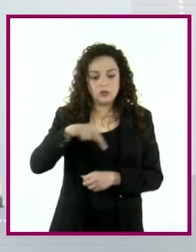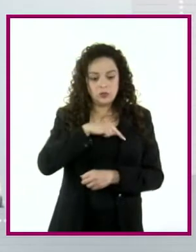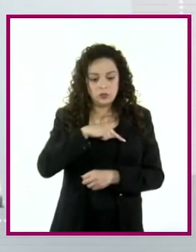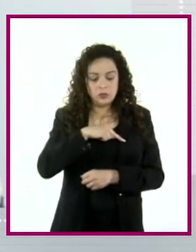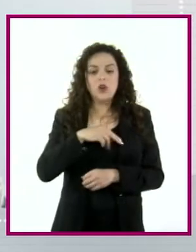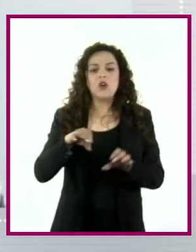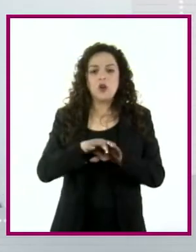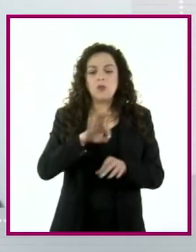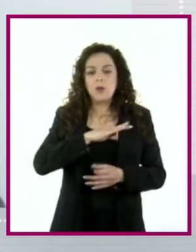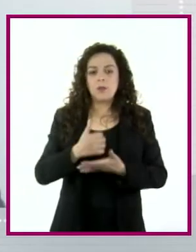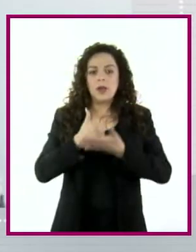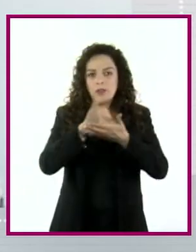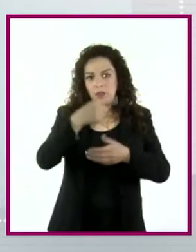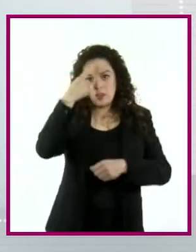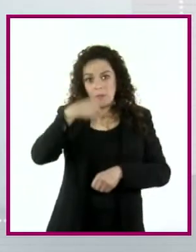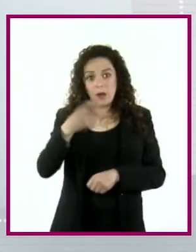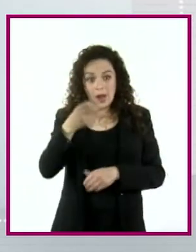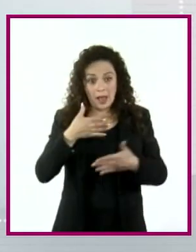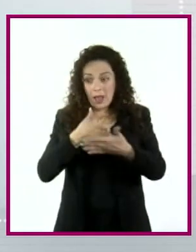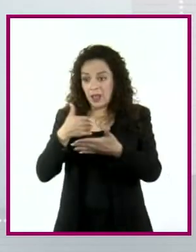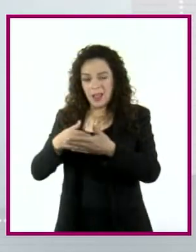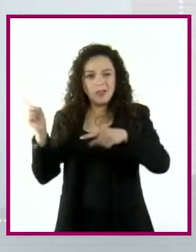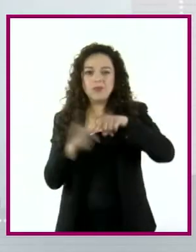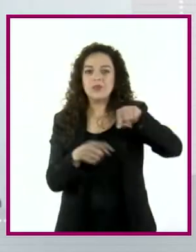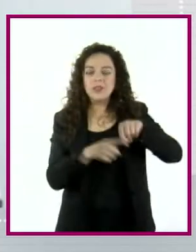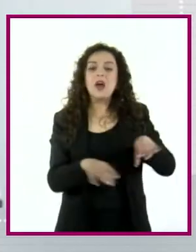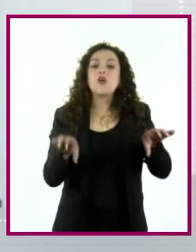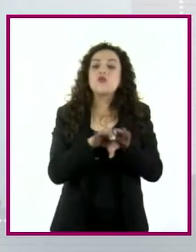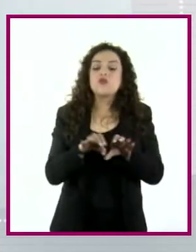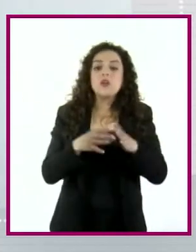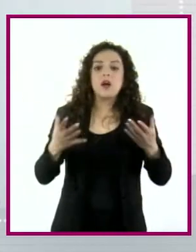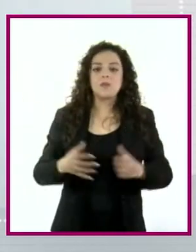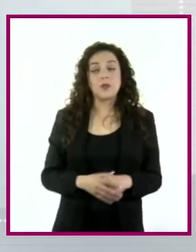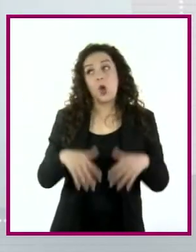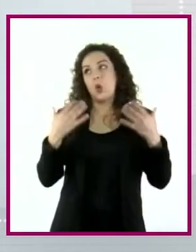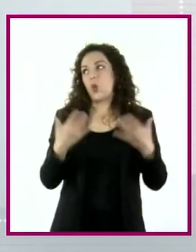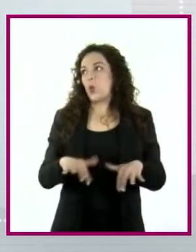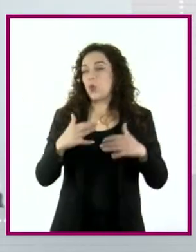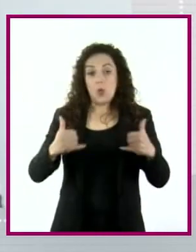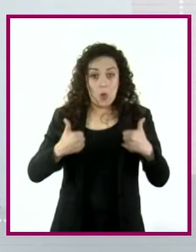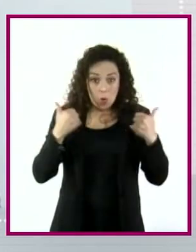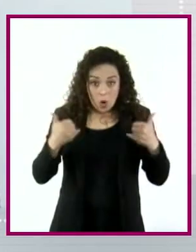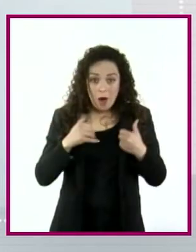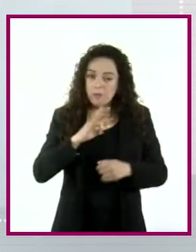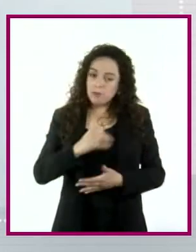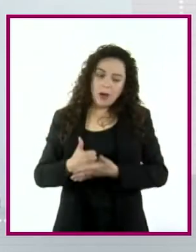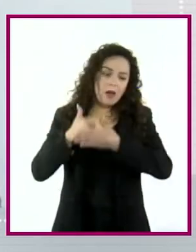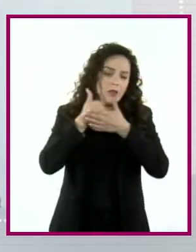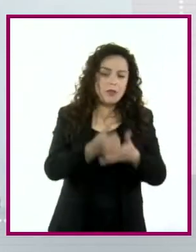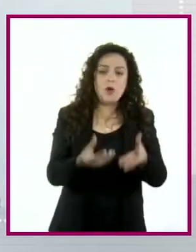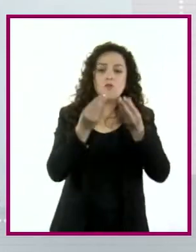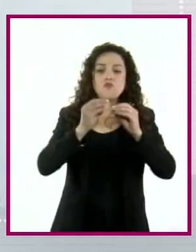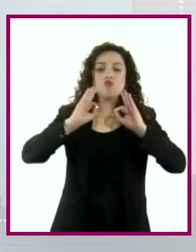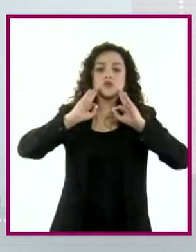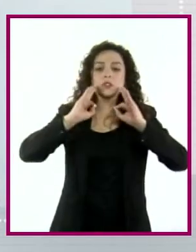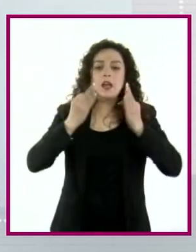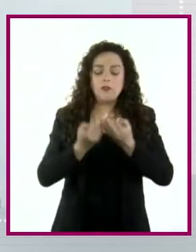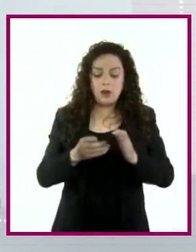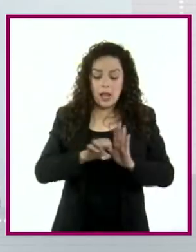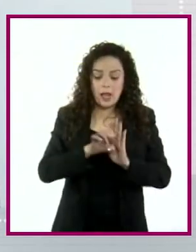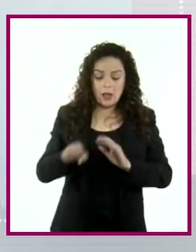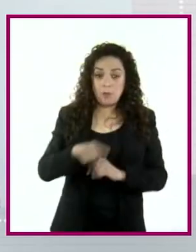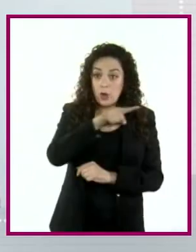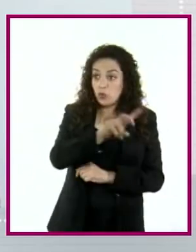dificultades? Uy. Las juventudes pueden ayudar de muchas maneras. Por ejemplo, cuando veas a